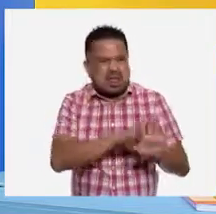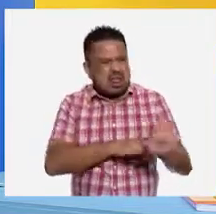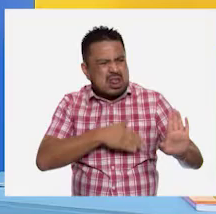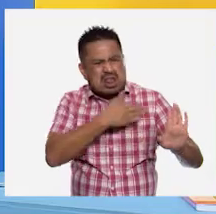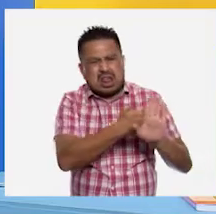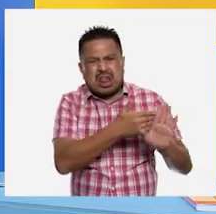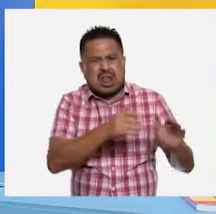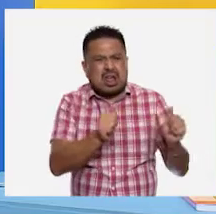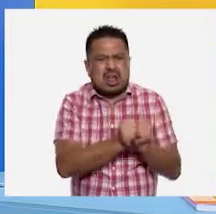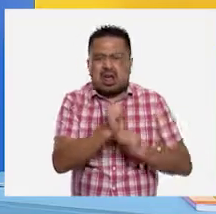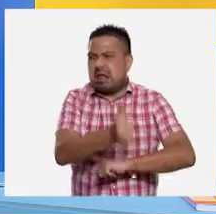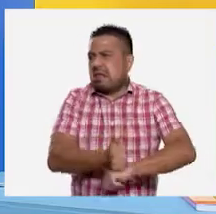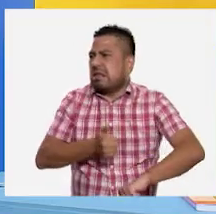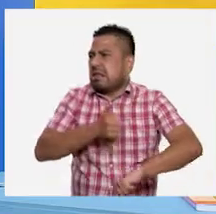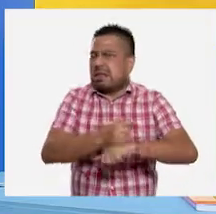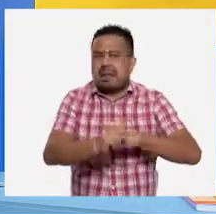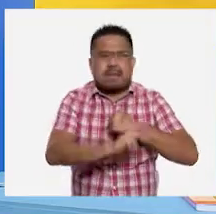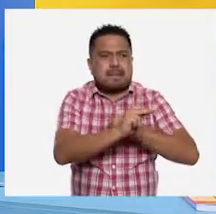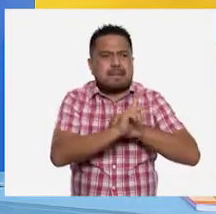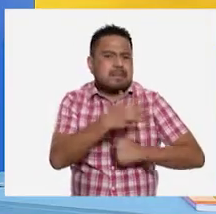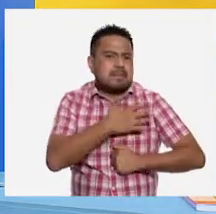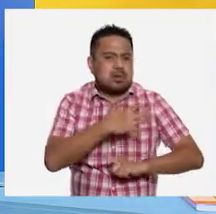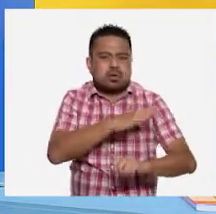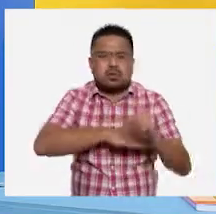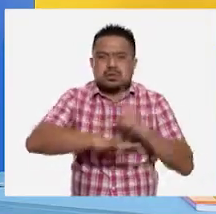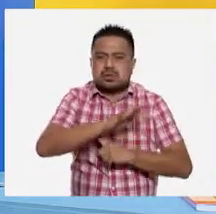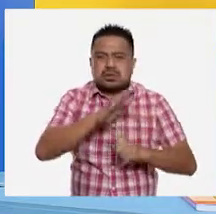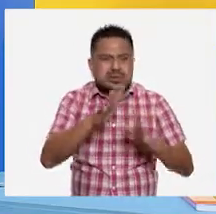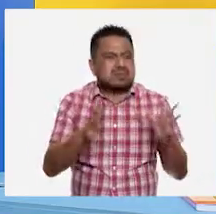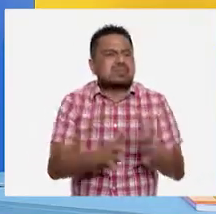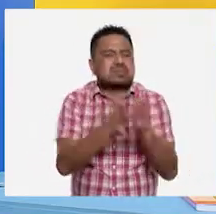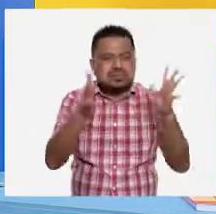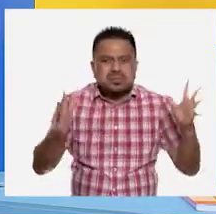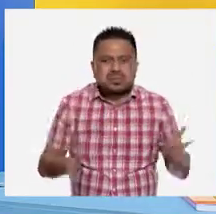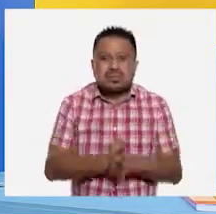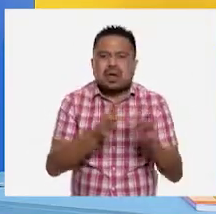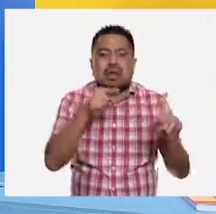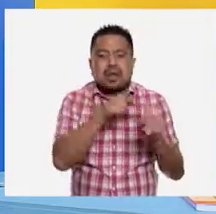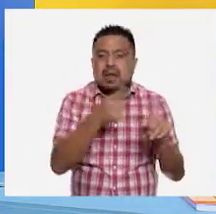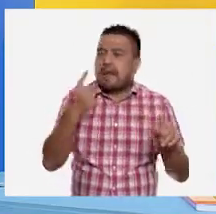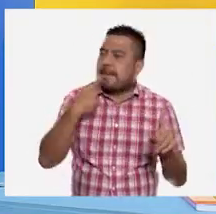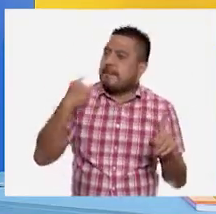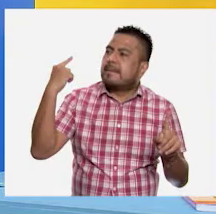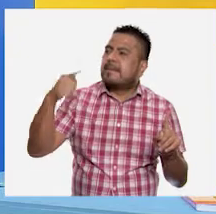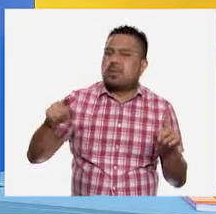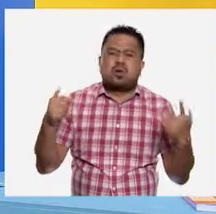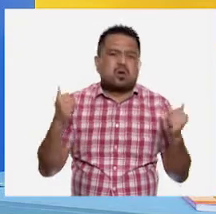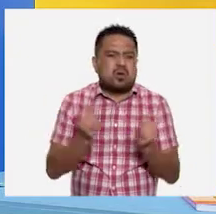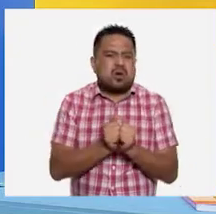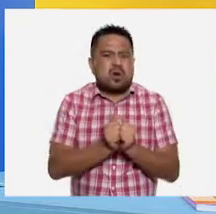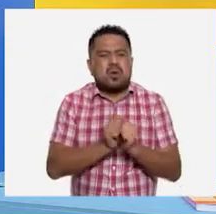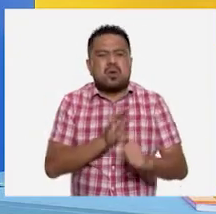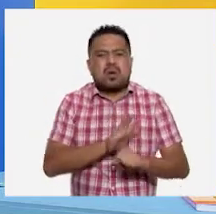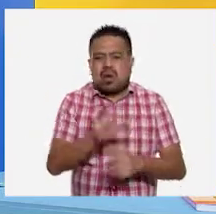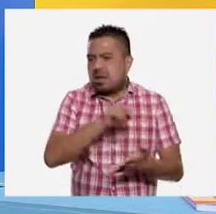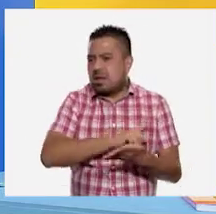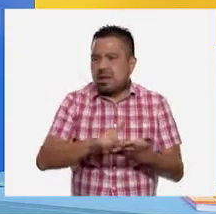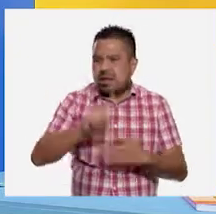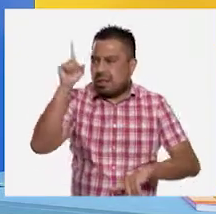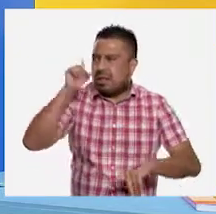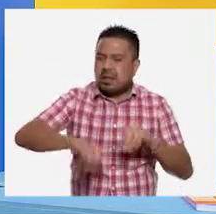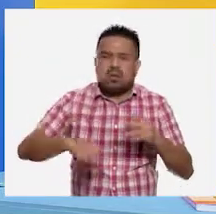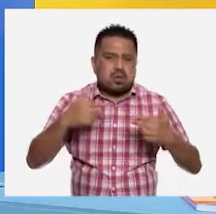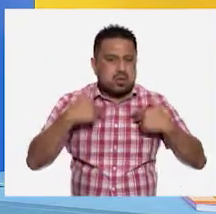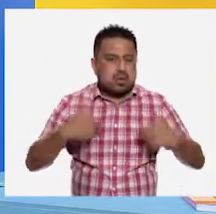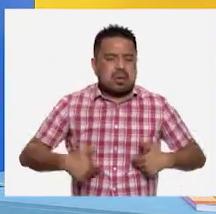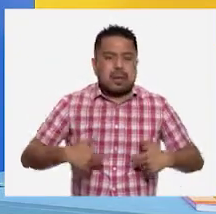autoritarismo que se vivía en nuestro país, y en el contexto de la Guerra Fría, Paz denunciaba las violaciones a los derechos humanos que se cometían